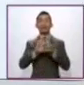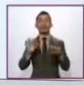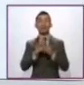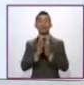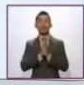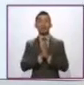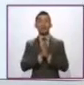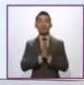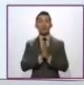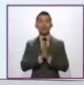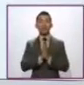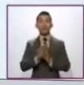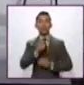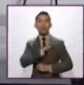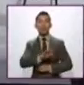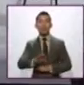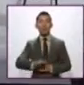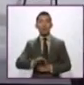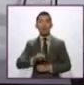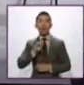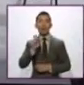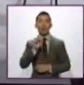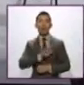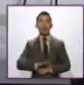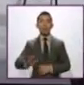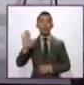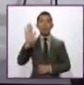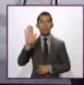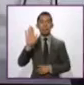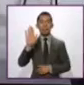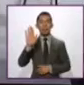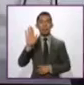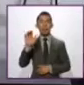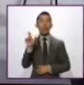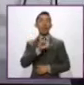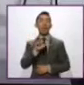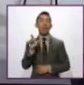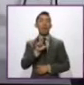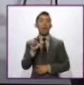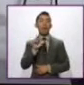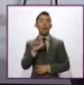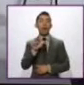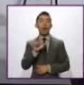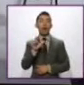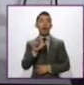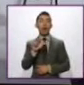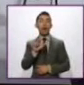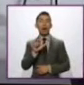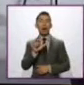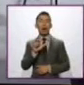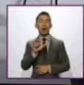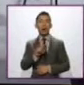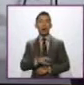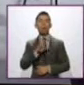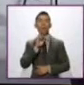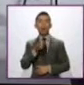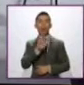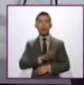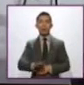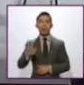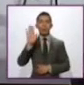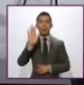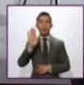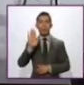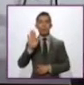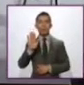favor pueden levantar la mano, nos lo solicitan, si solicitan, así. Levantando sí, la mano favor, en este candidata,